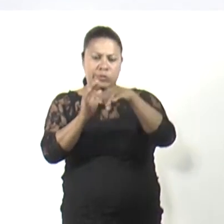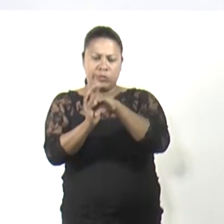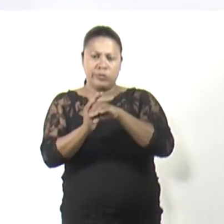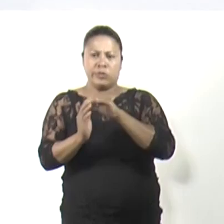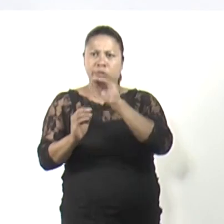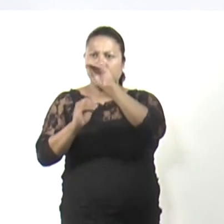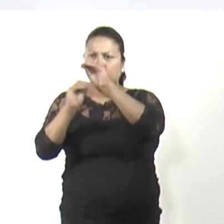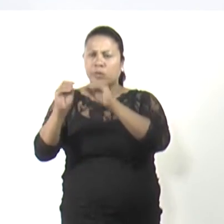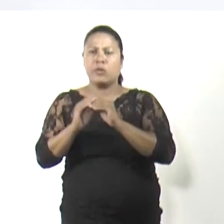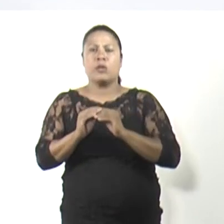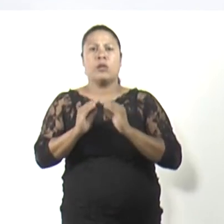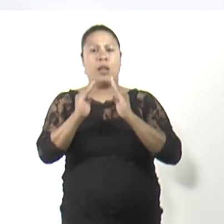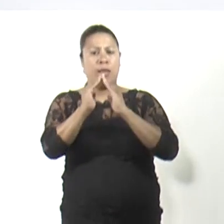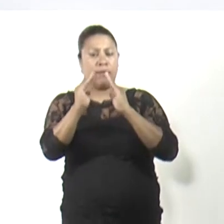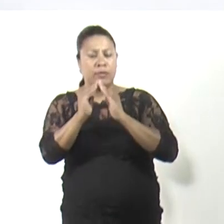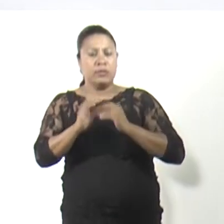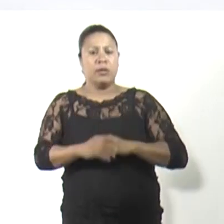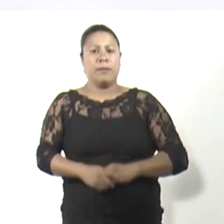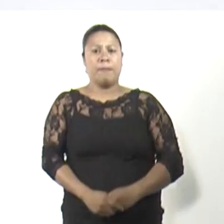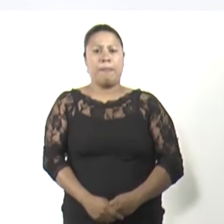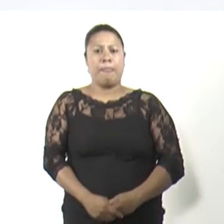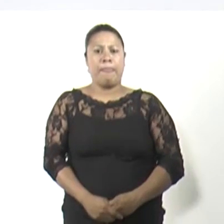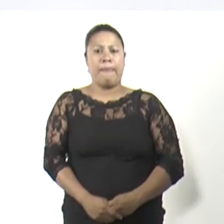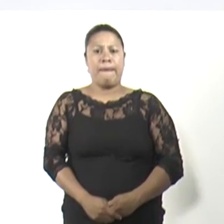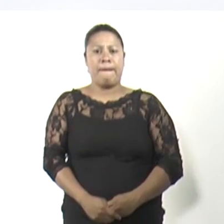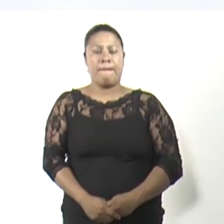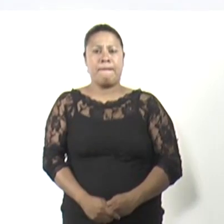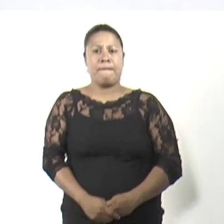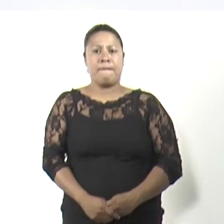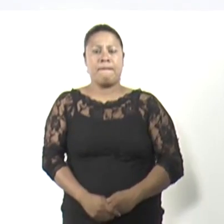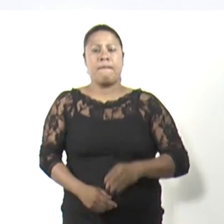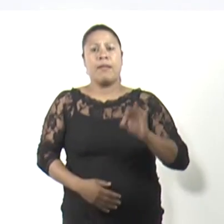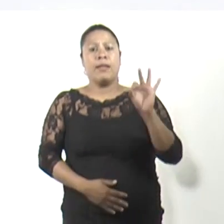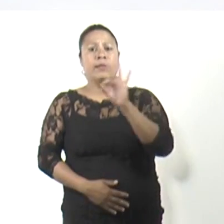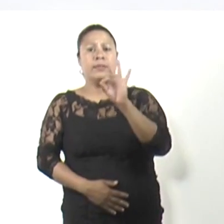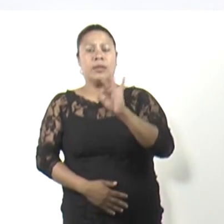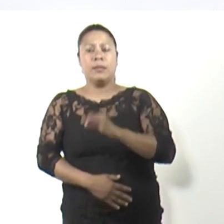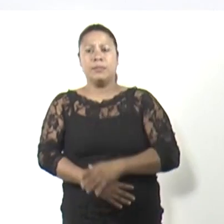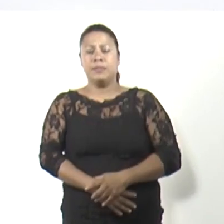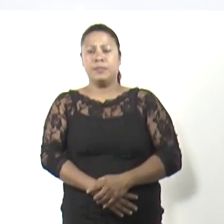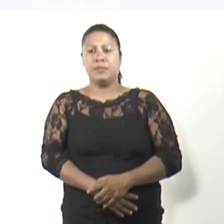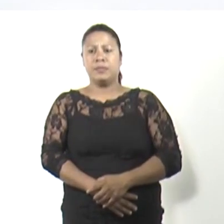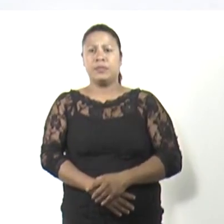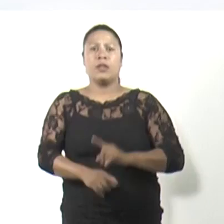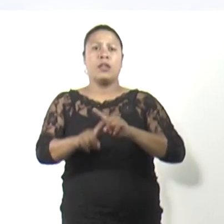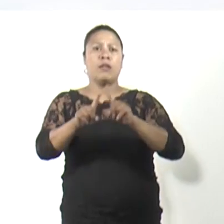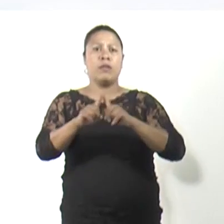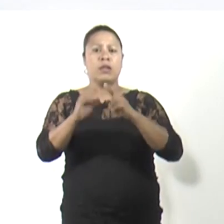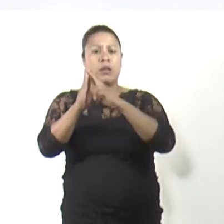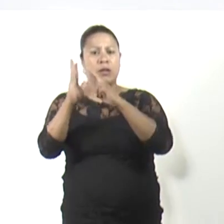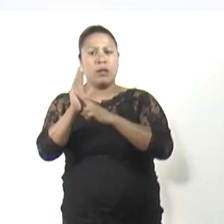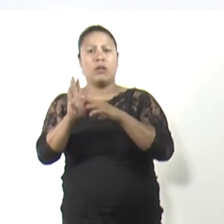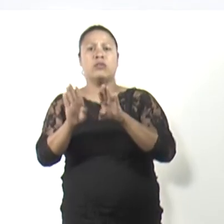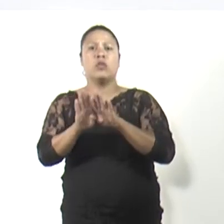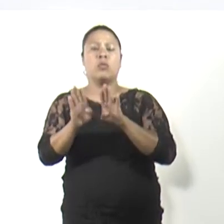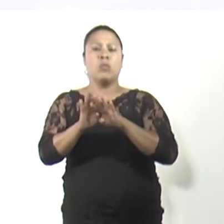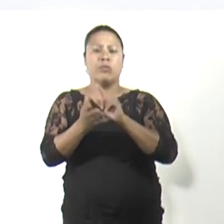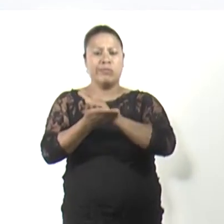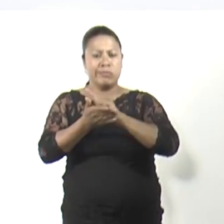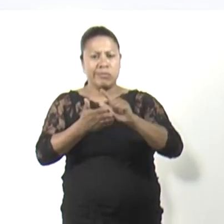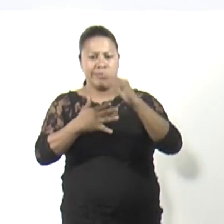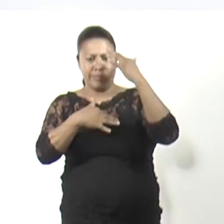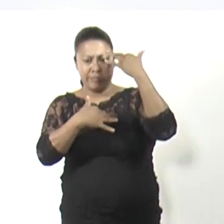la casa, desde cumplir con ciertas reglas de higiene. Desde ahí ya